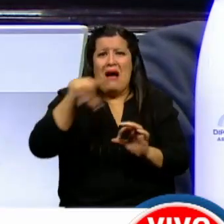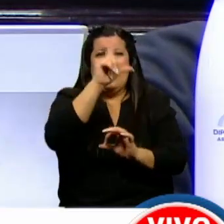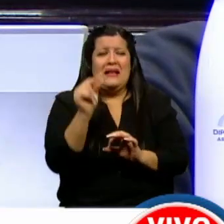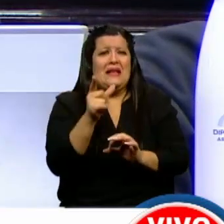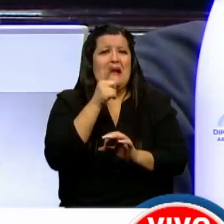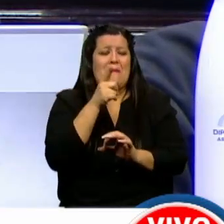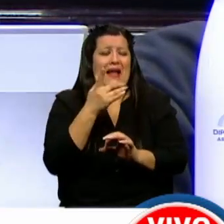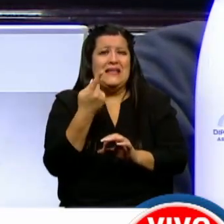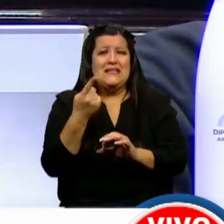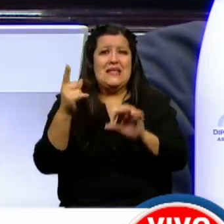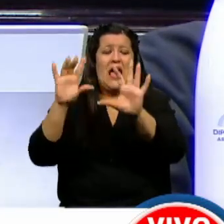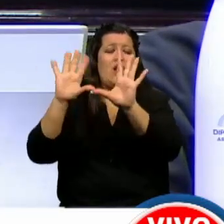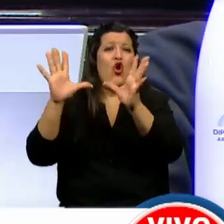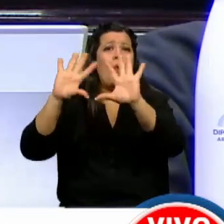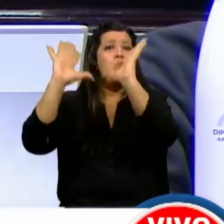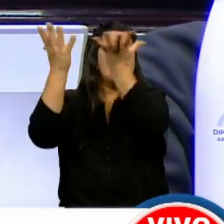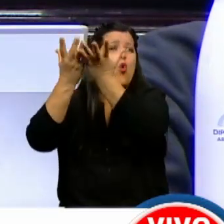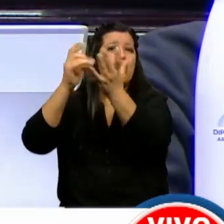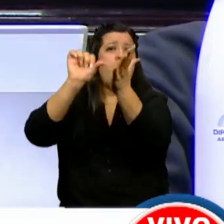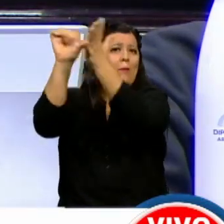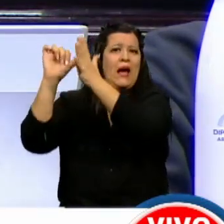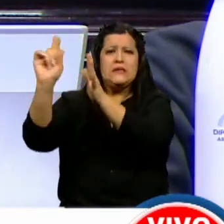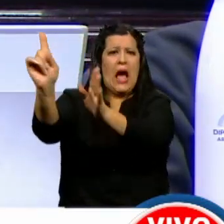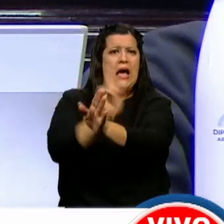caso aislado.